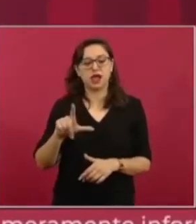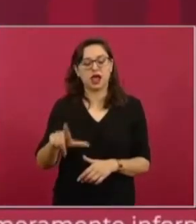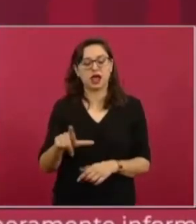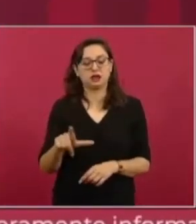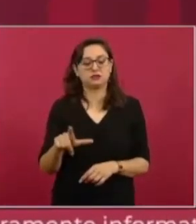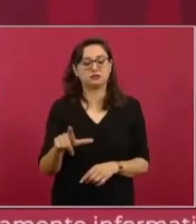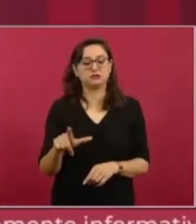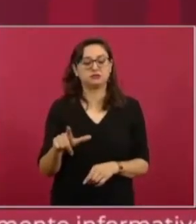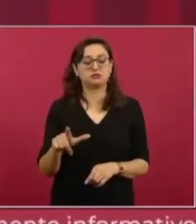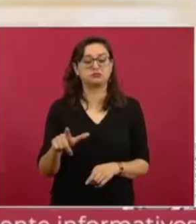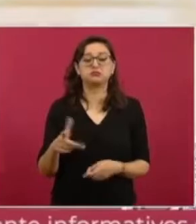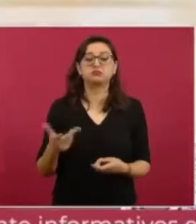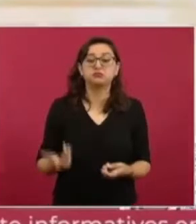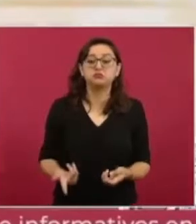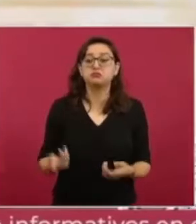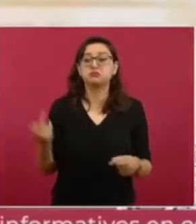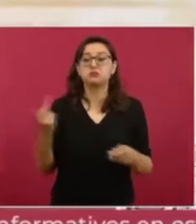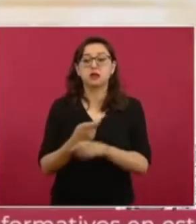el norte,